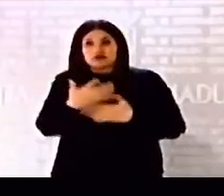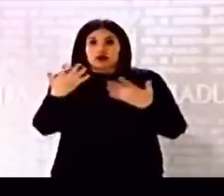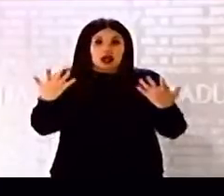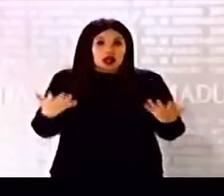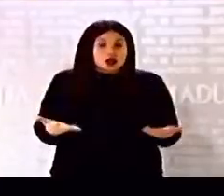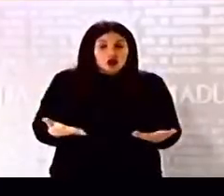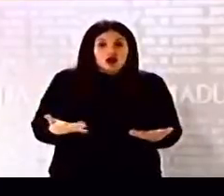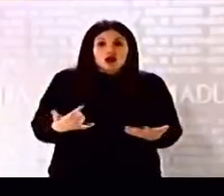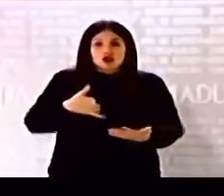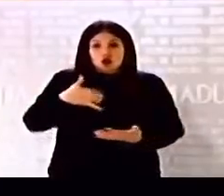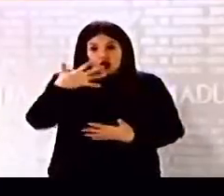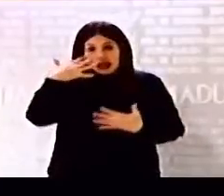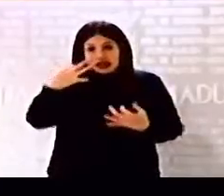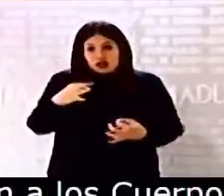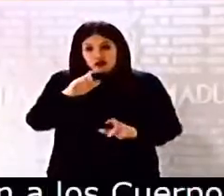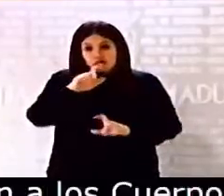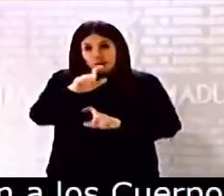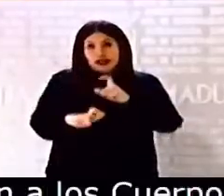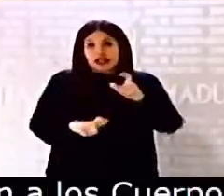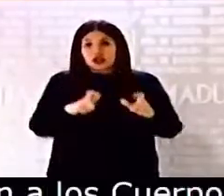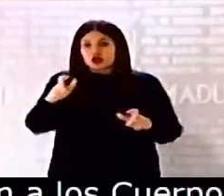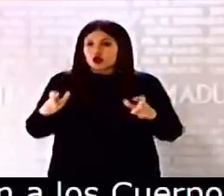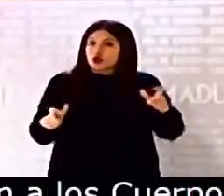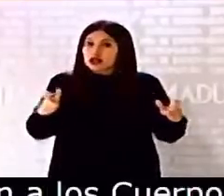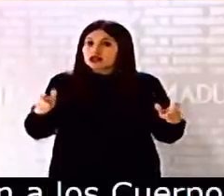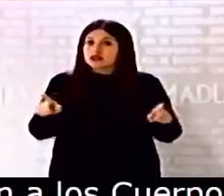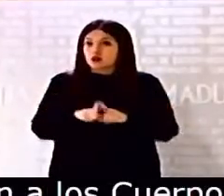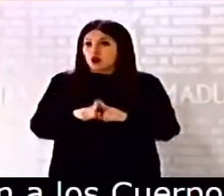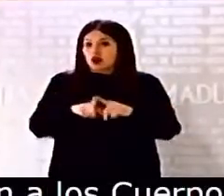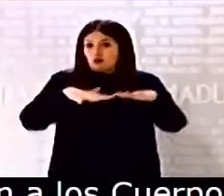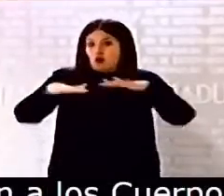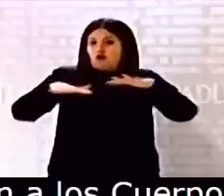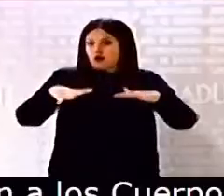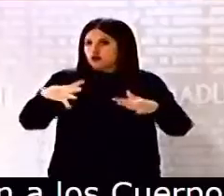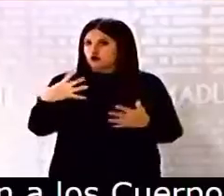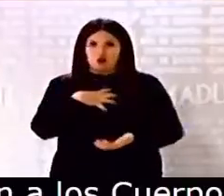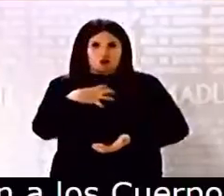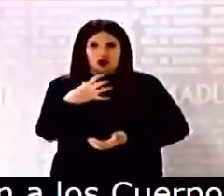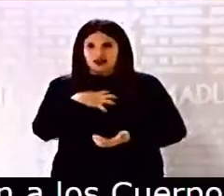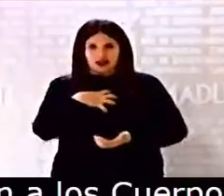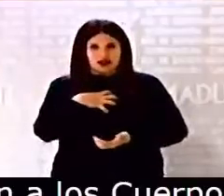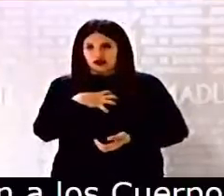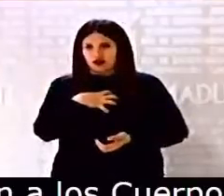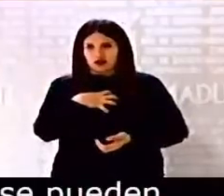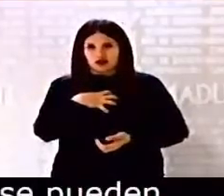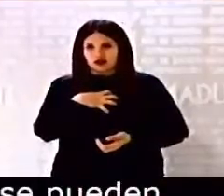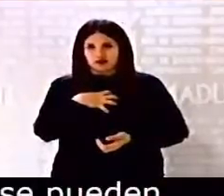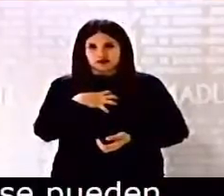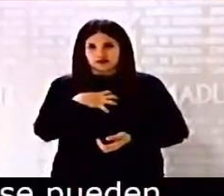entiendo que las personas no se pueden mover, por lo que